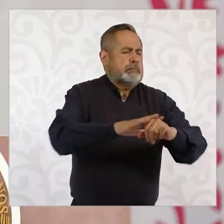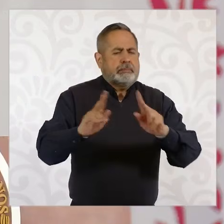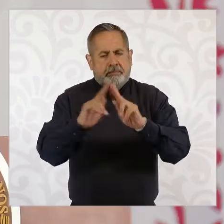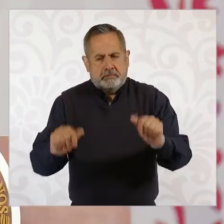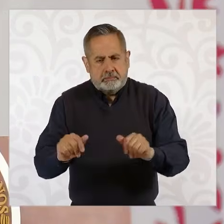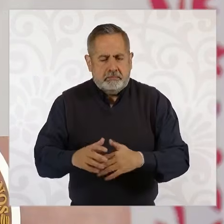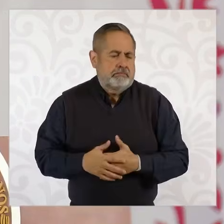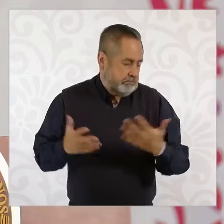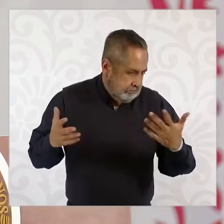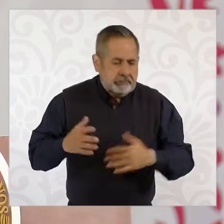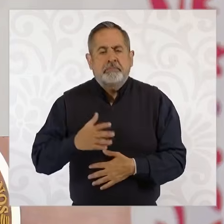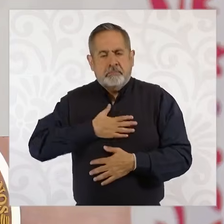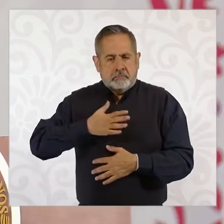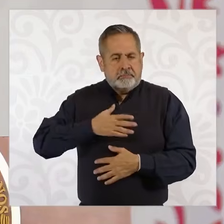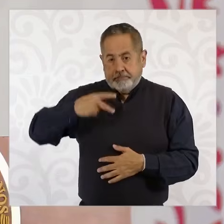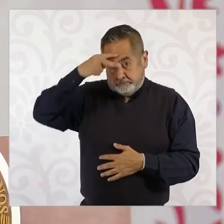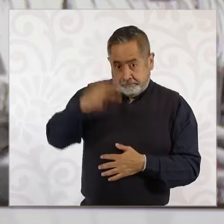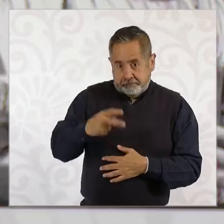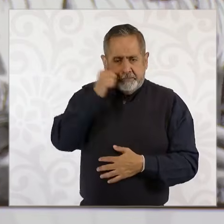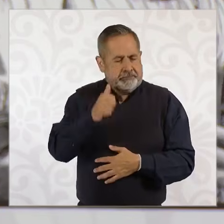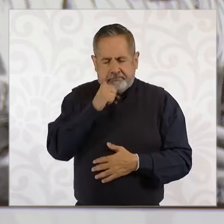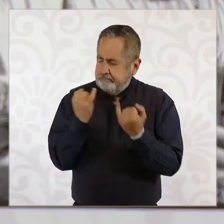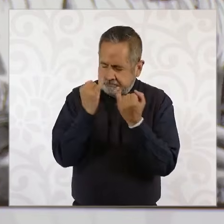nuestra posición, de apoyar la paz.